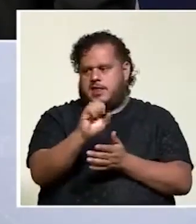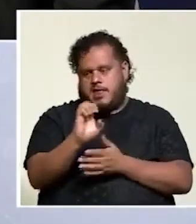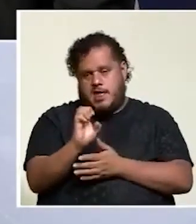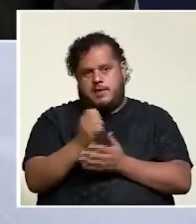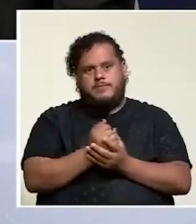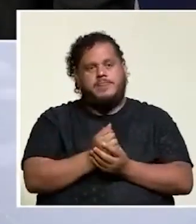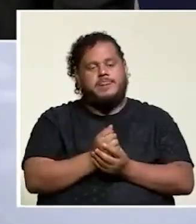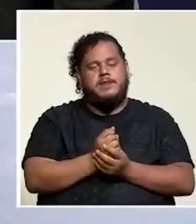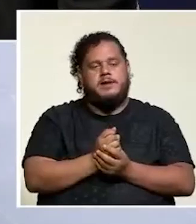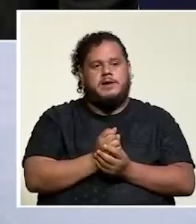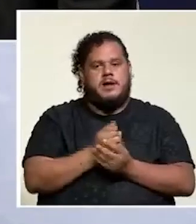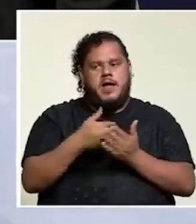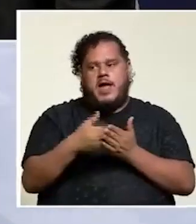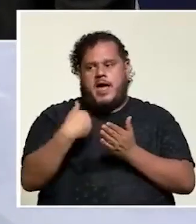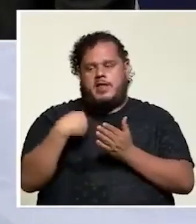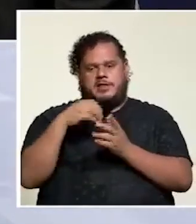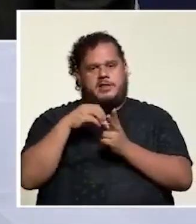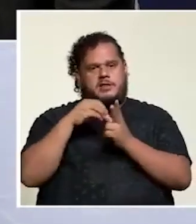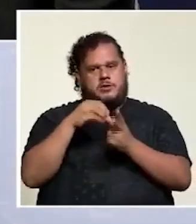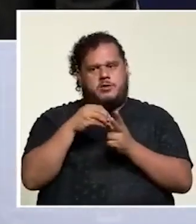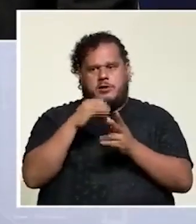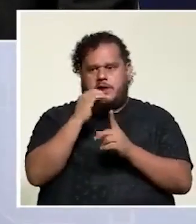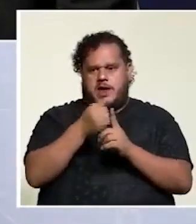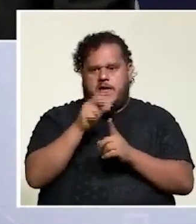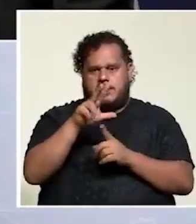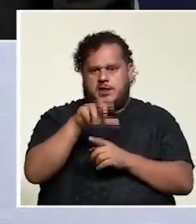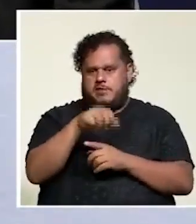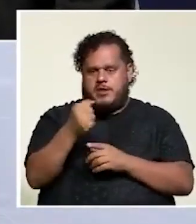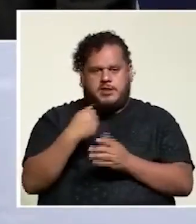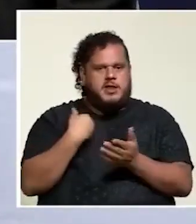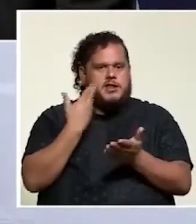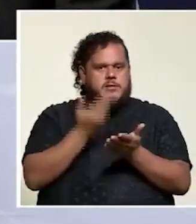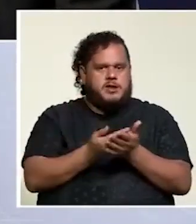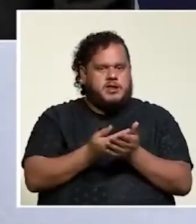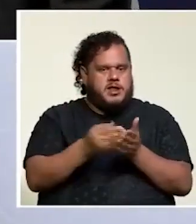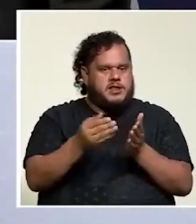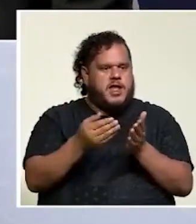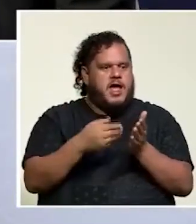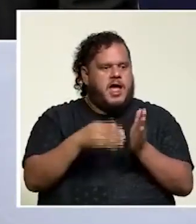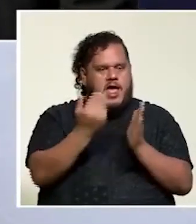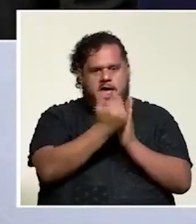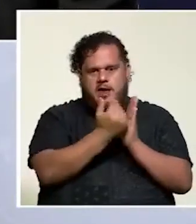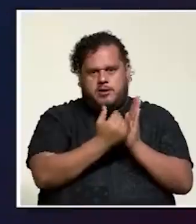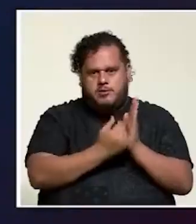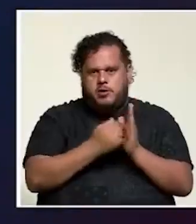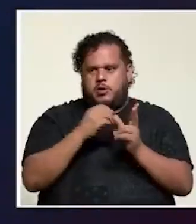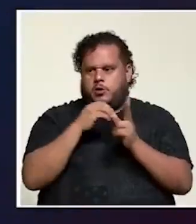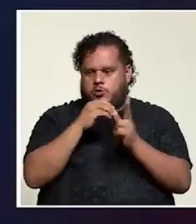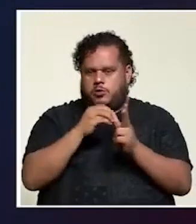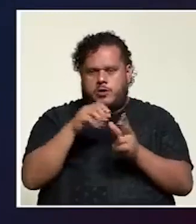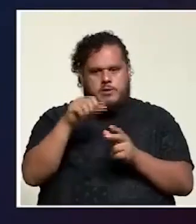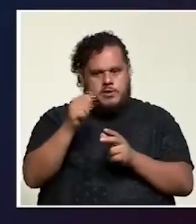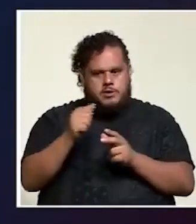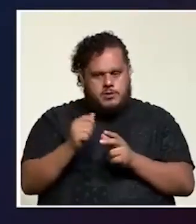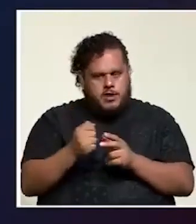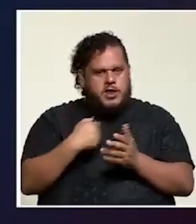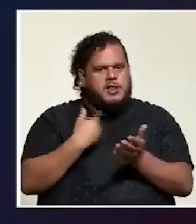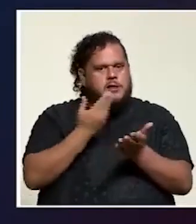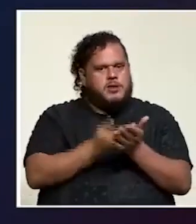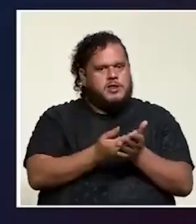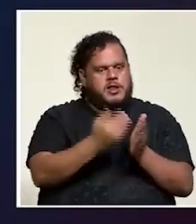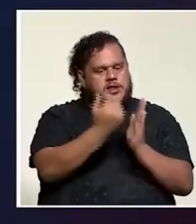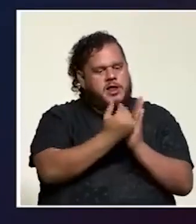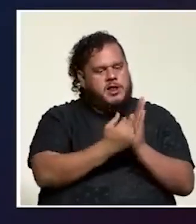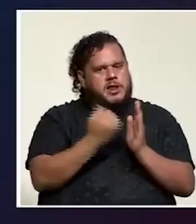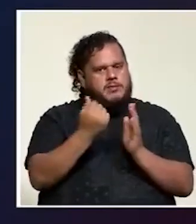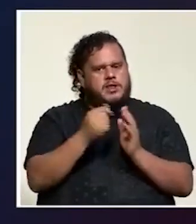Elecciones. Antes de octubre, cada trimestre se presenta el reporte. A partir de octubre, mensualmente, se presenta el reporte y ahí están todos